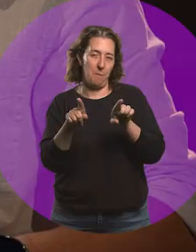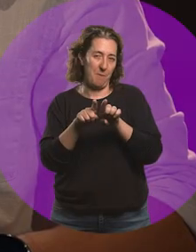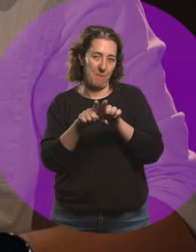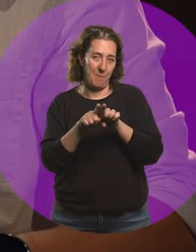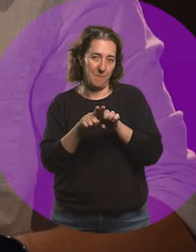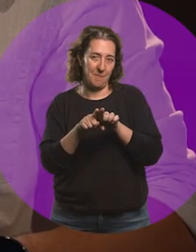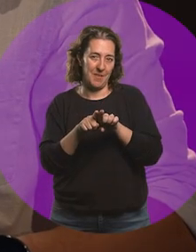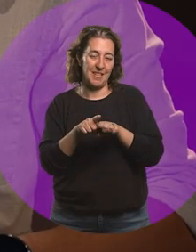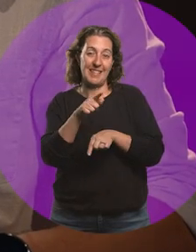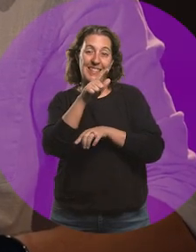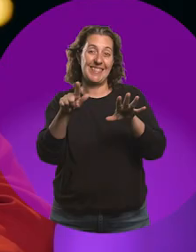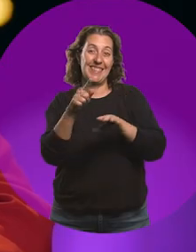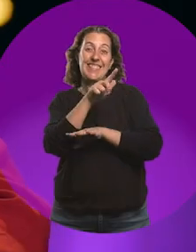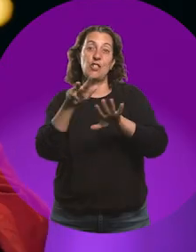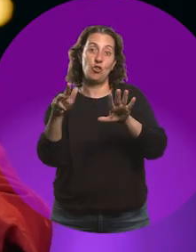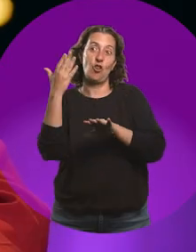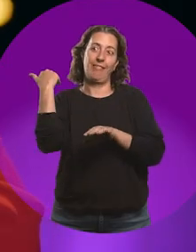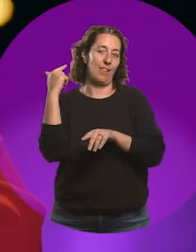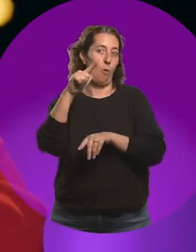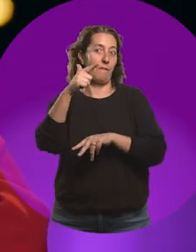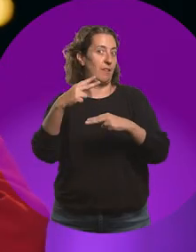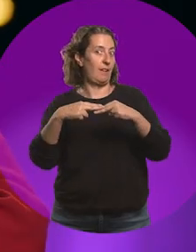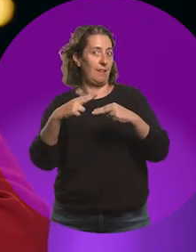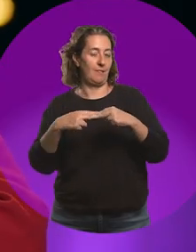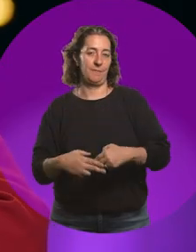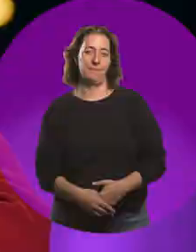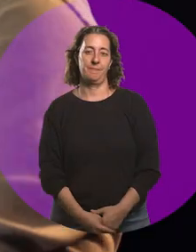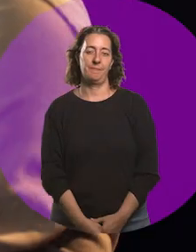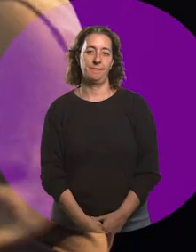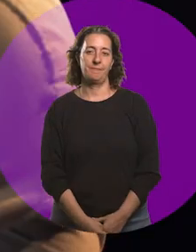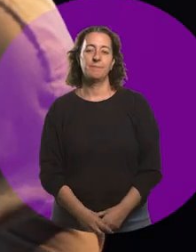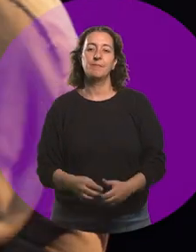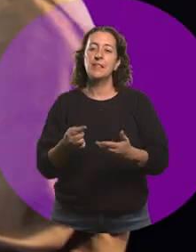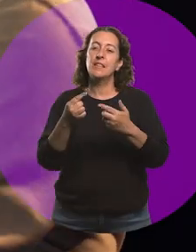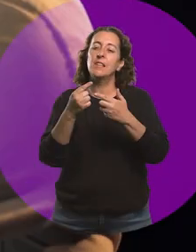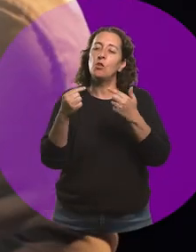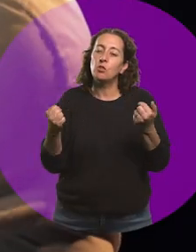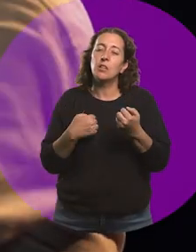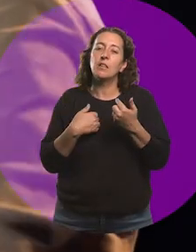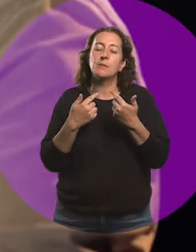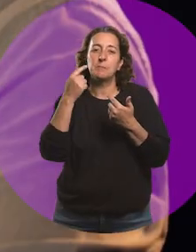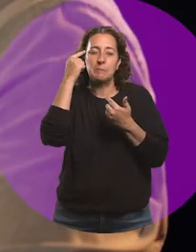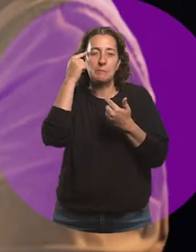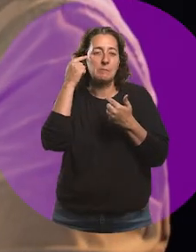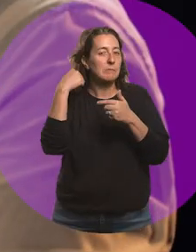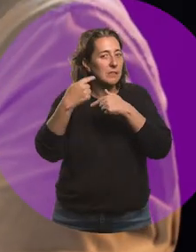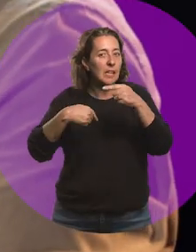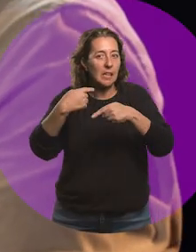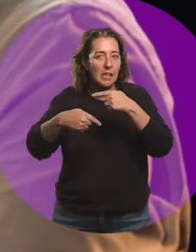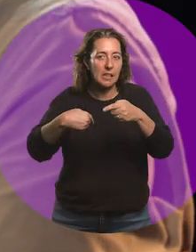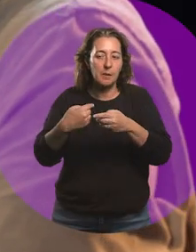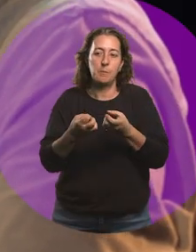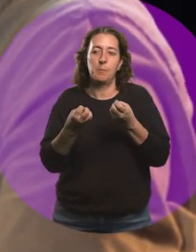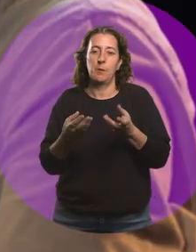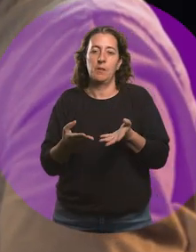Son los 17, 18 de antes sin internet. ¿Qué cosas te hicieron sostener esto en el tiempo? Porque hay